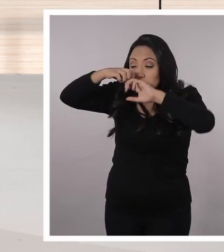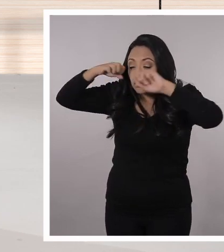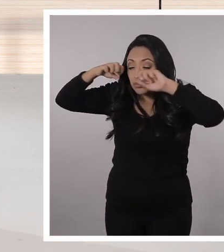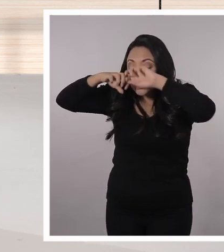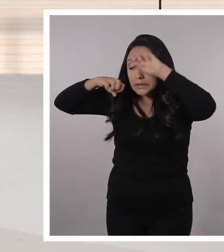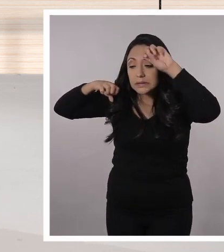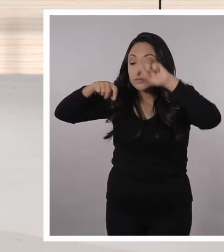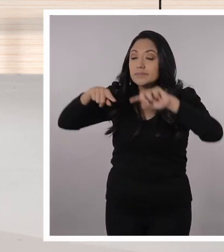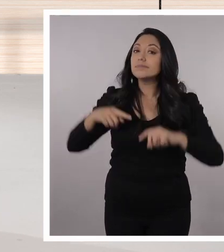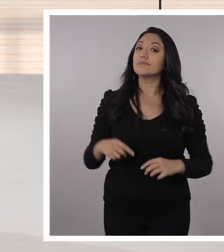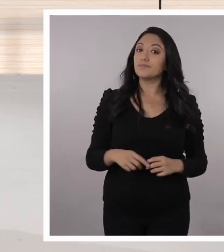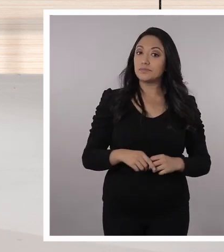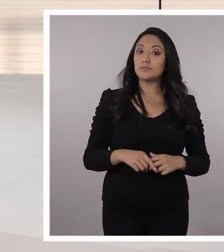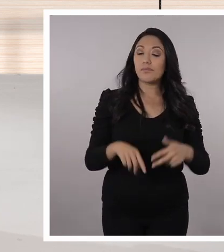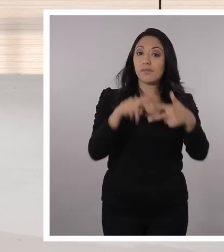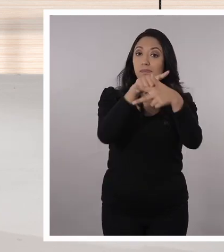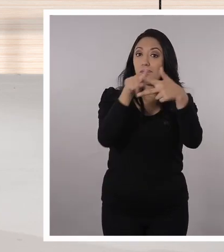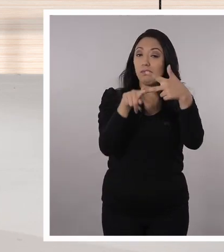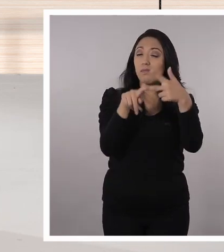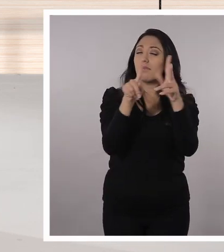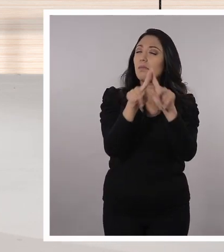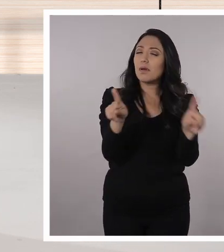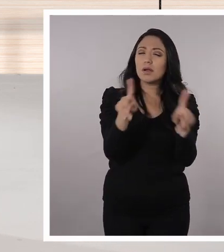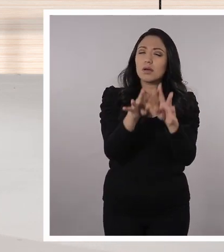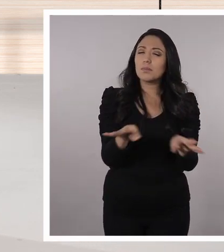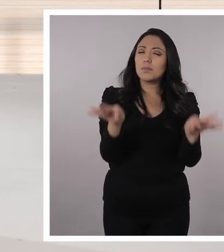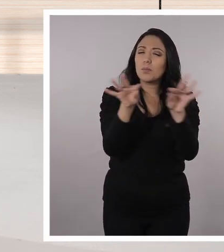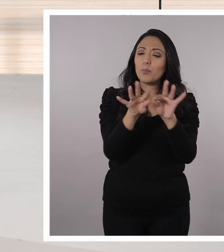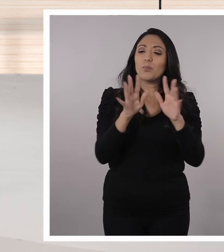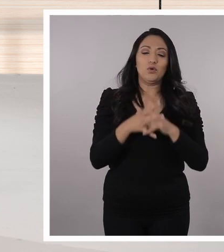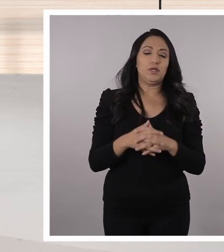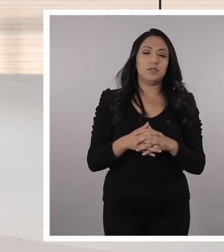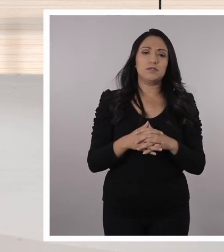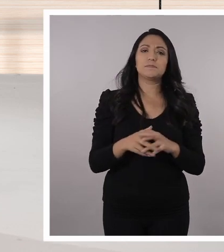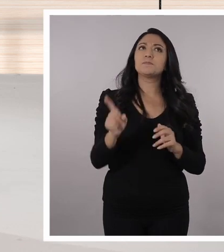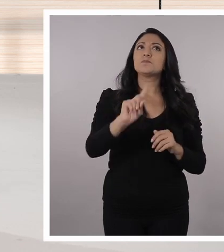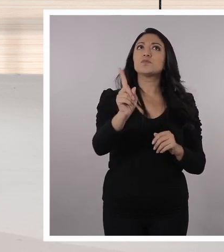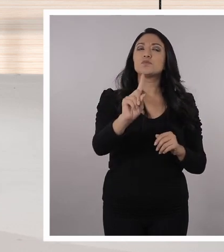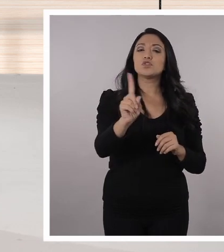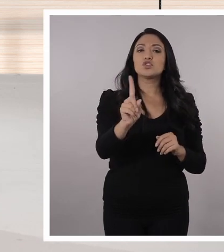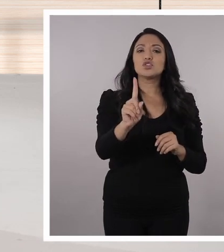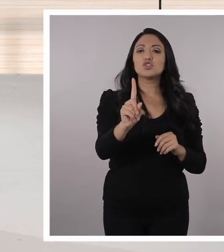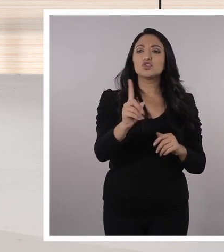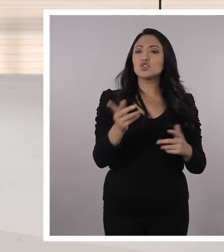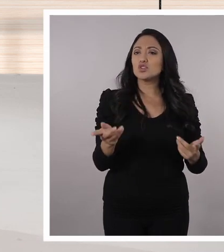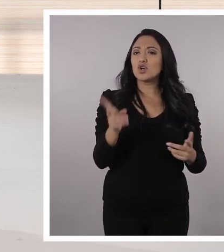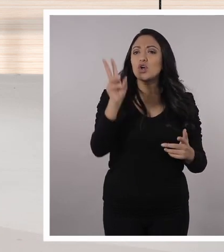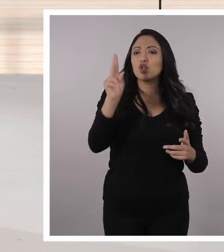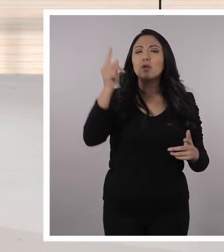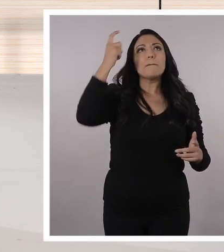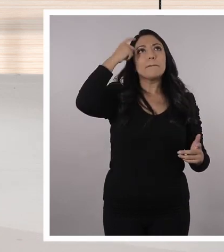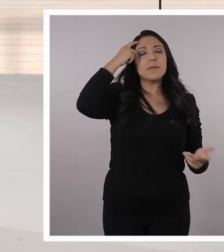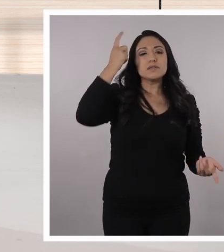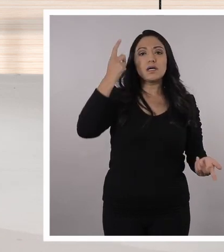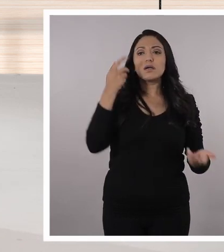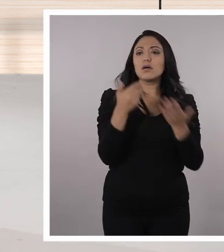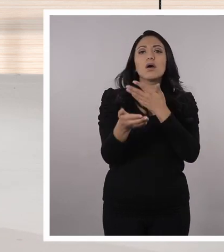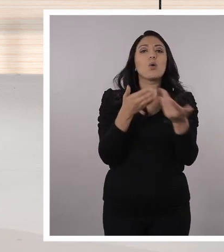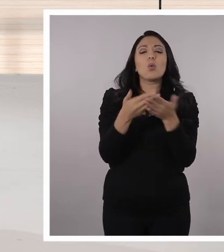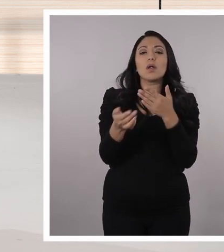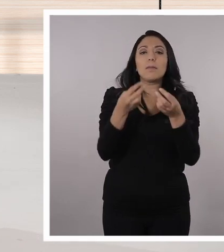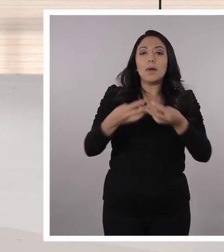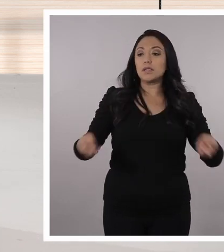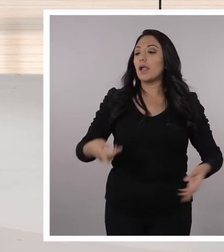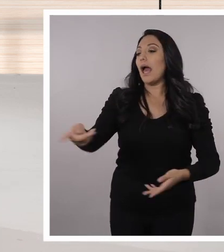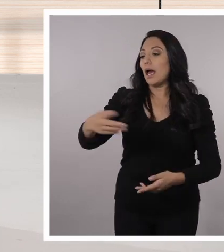descubrir estos fósiles. Pero ojo, chicos y chicas, es importante no creer que cualquier